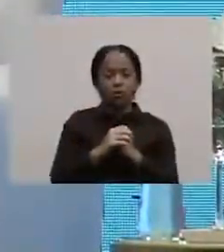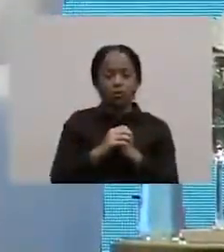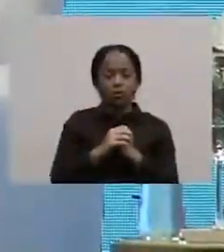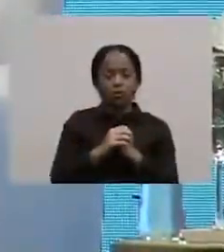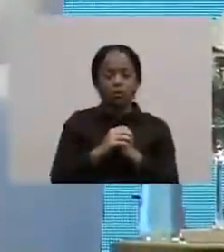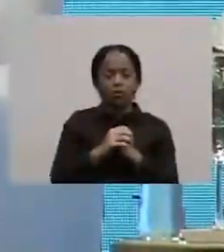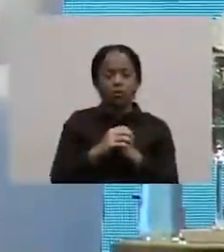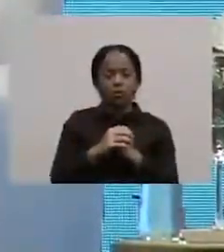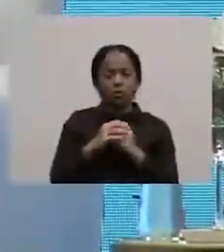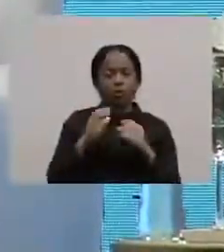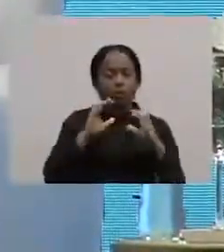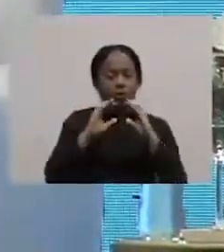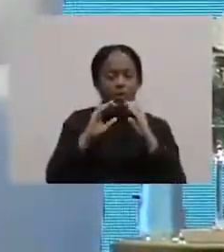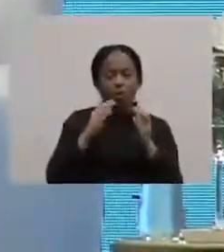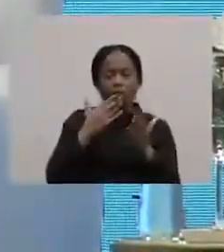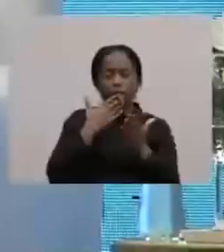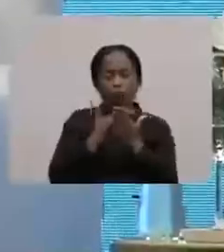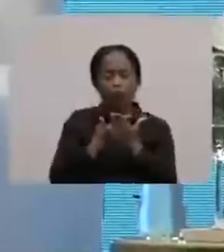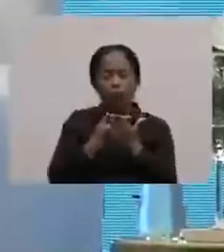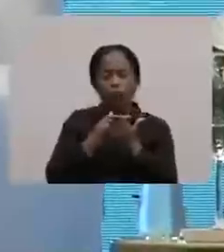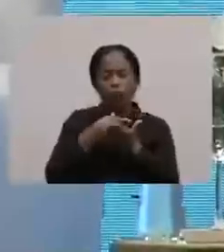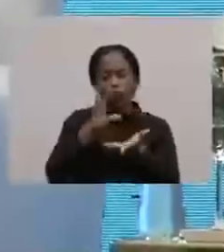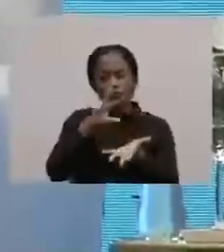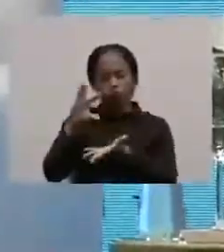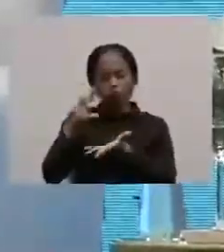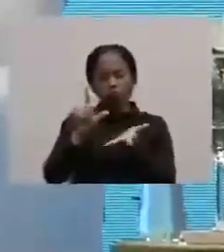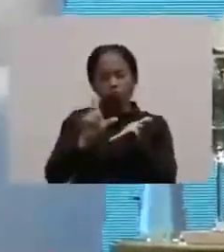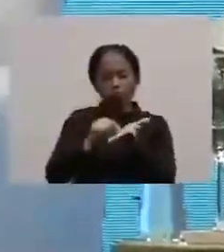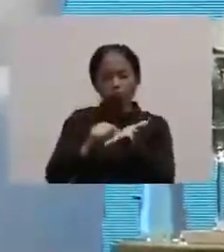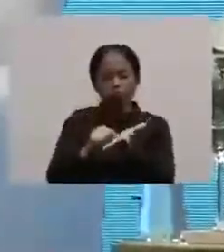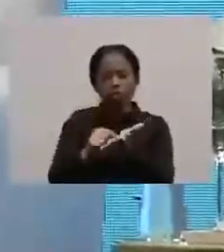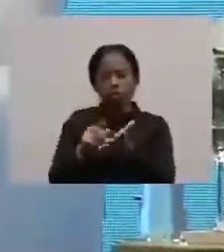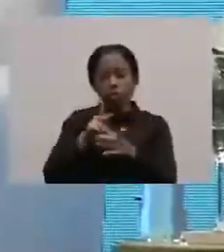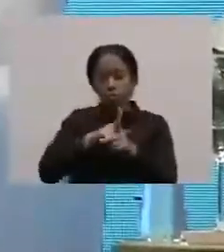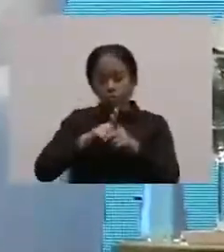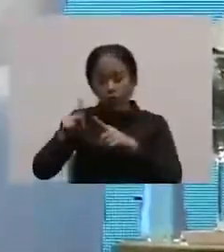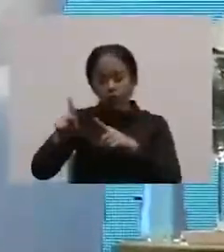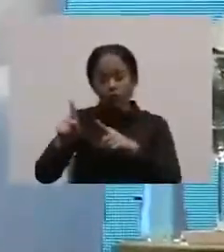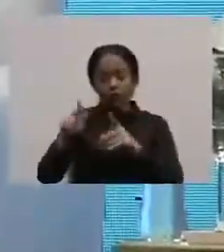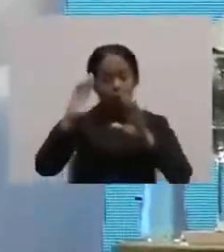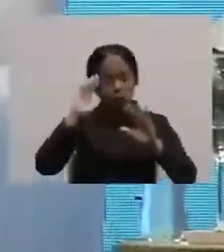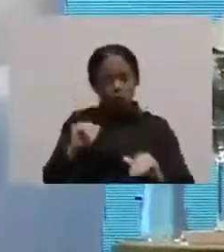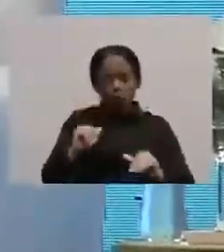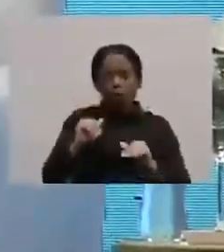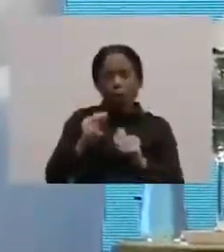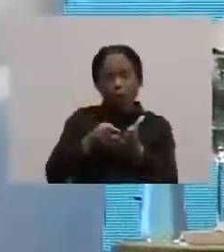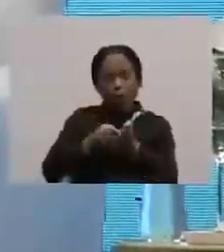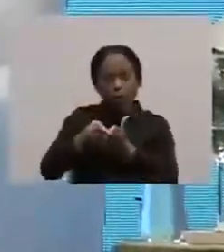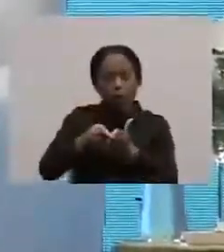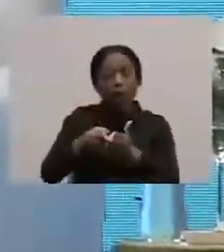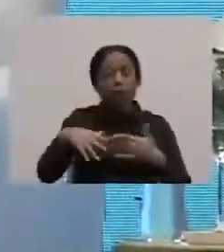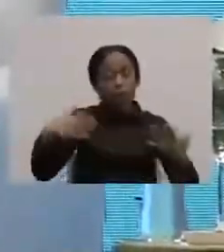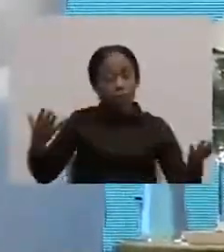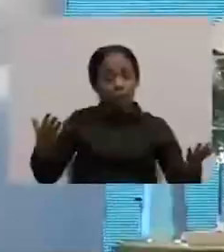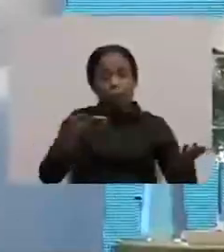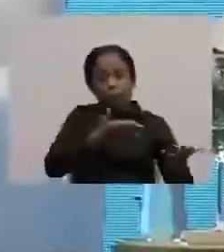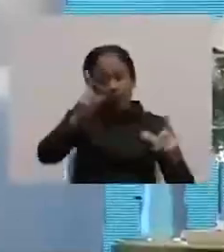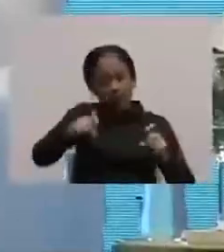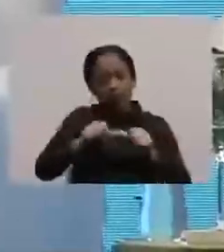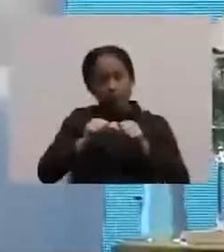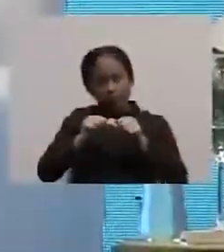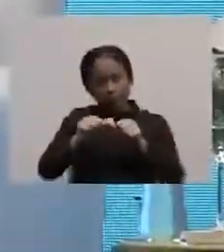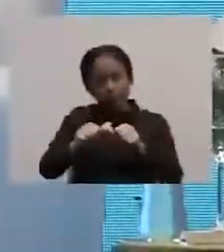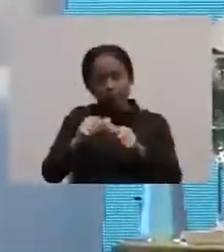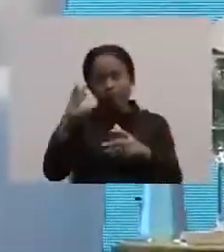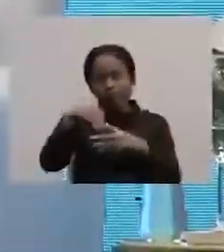medio de buen periodismo, de ejercicio, que es lo que hace un periodista profesional, procurar la verdad. Entonces ustedes tienen que contribuir a que esa